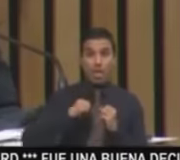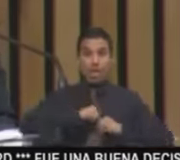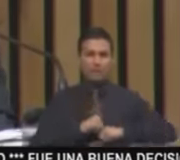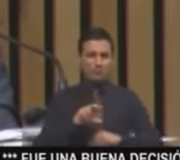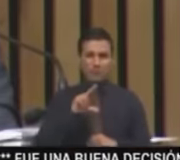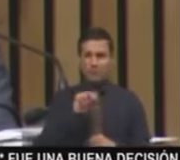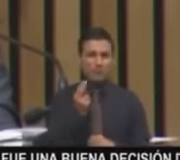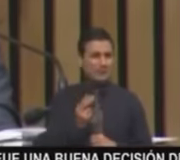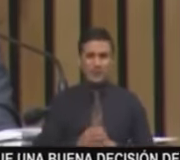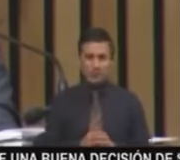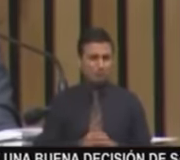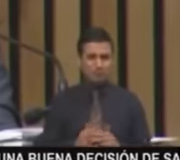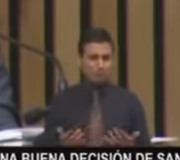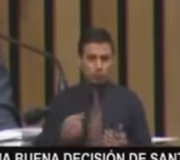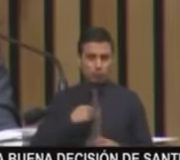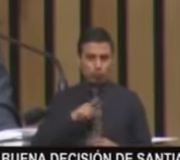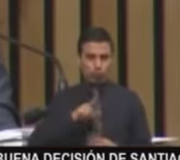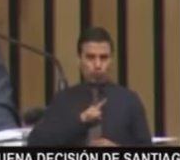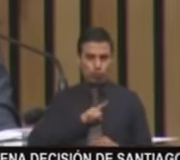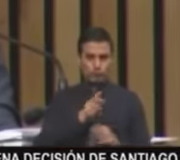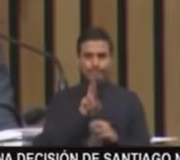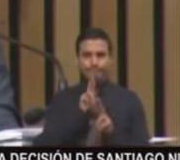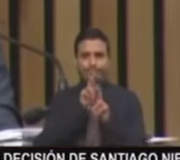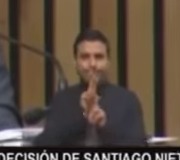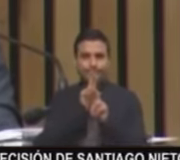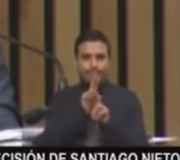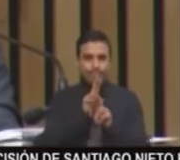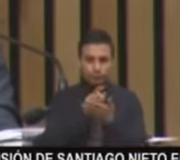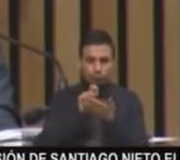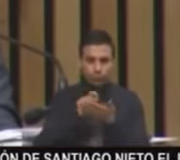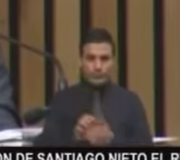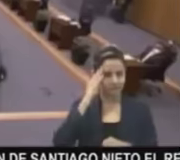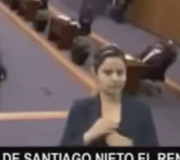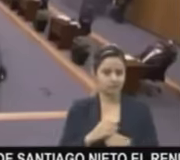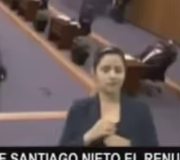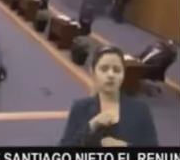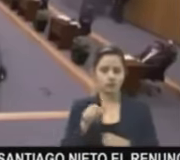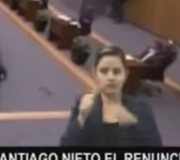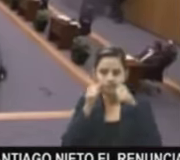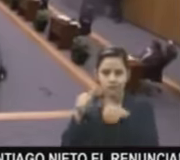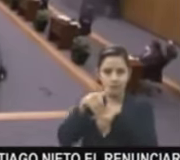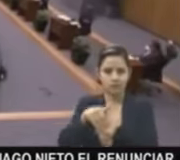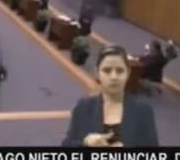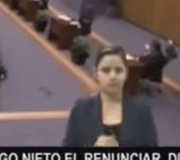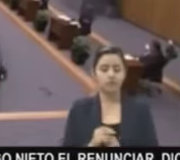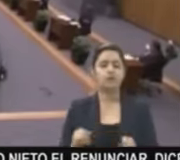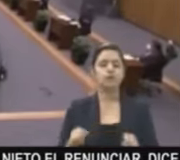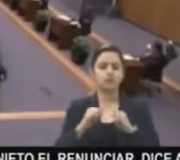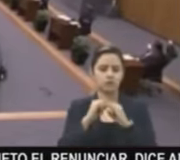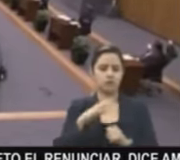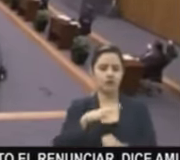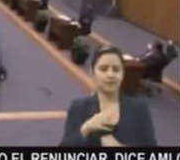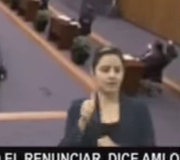lado el INE impulse, presione, exija, y por el otro lado quite, borre,